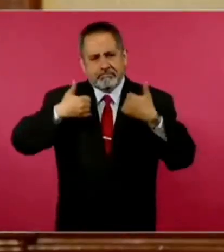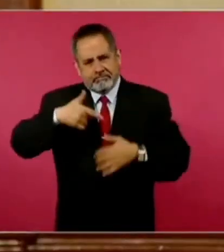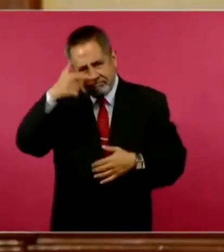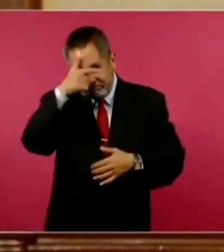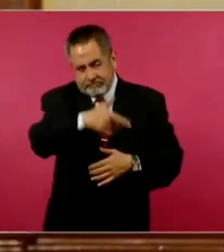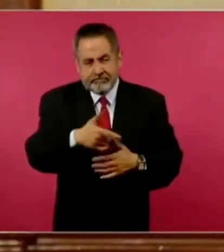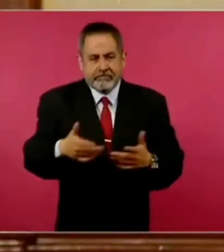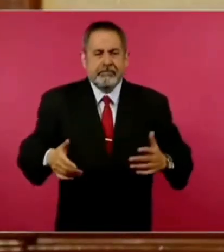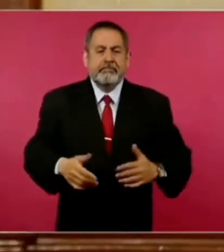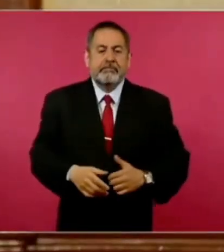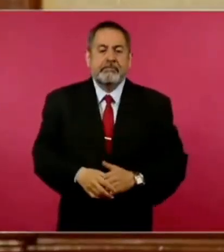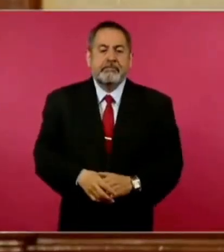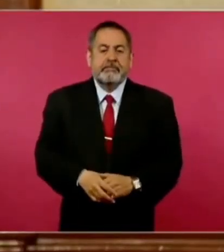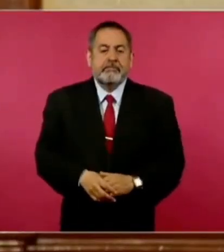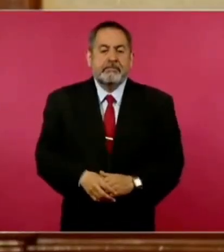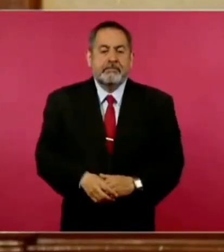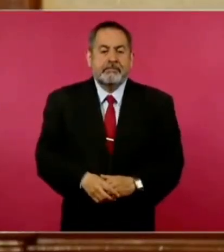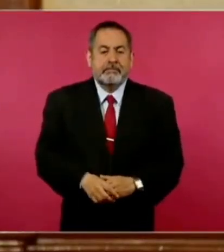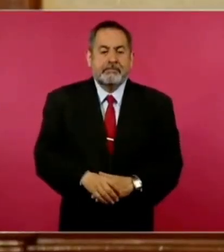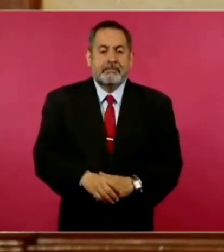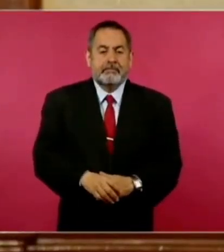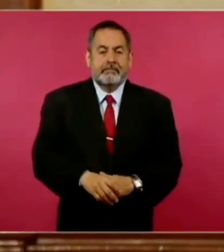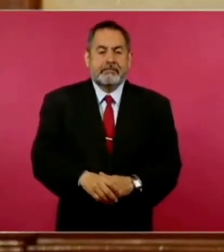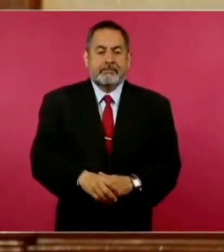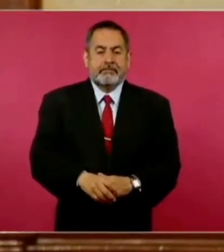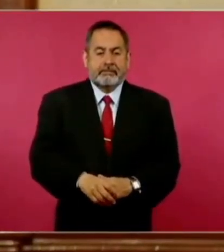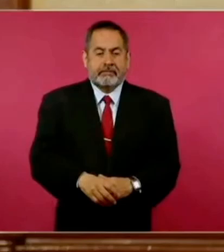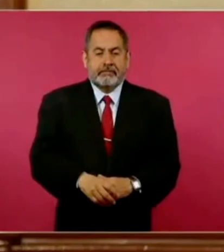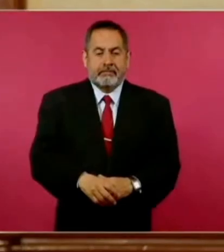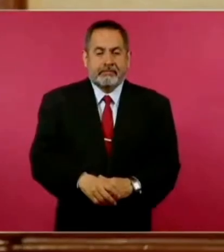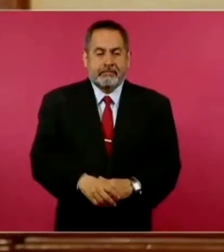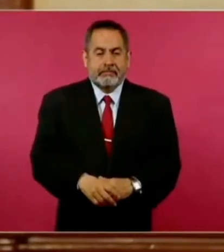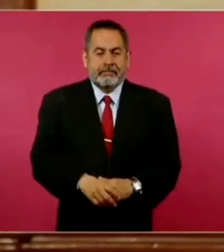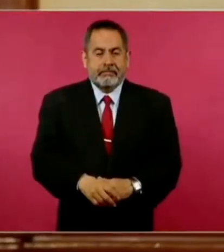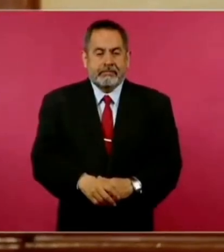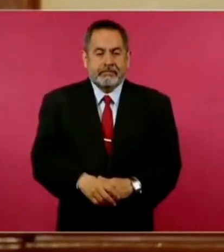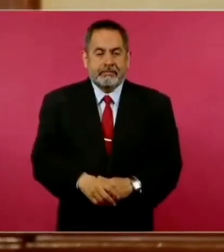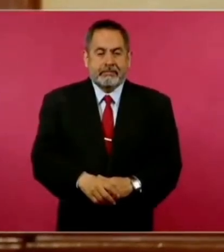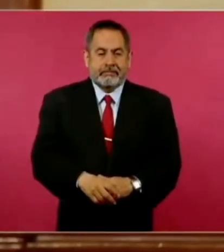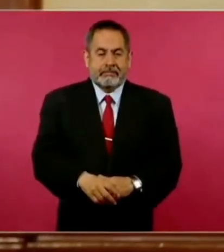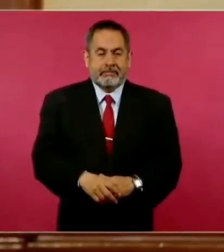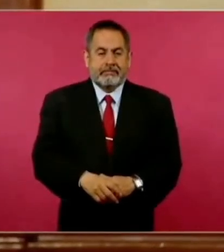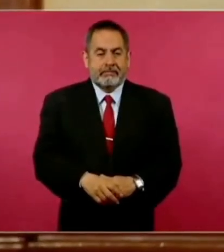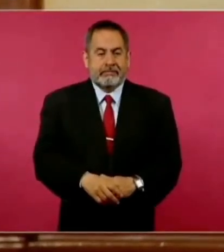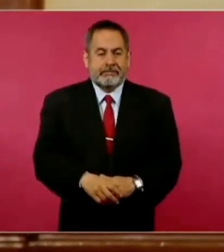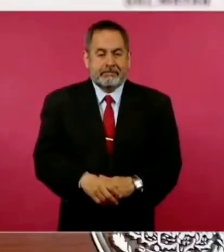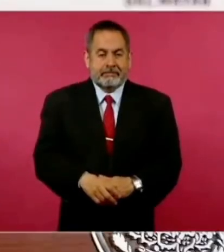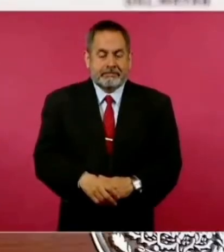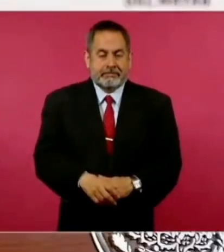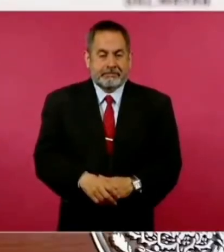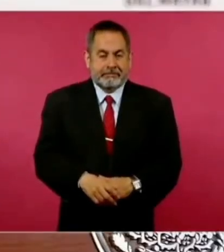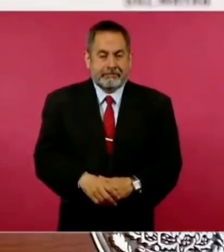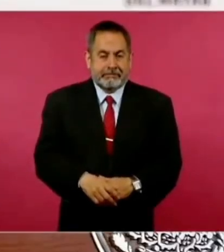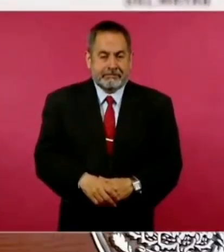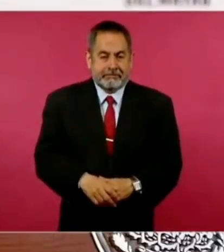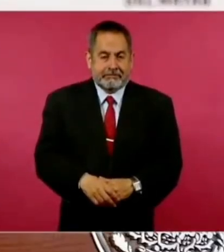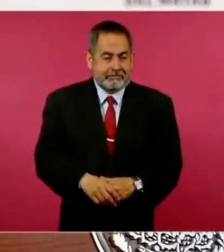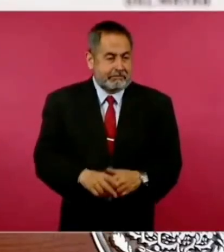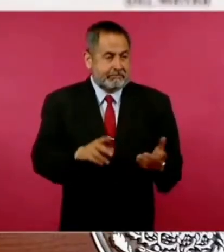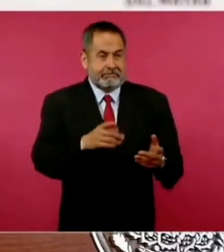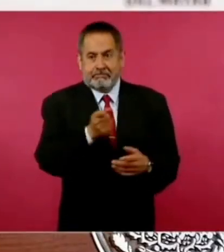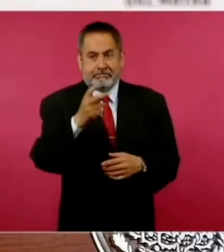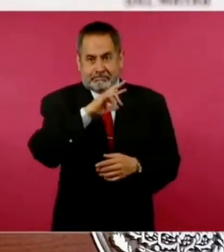ya. Cuando pasó no se movieron los mercados, cuando cambió el Poder Judicial. No se acuerdan,